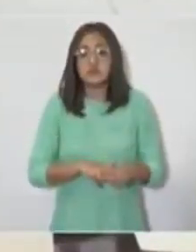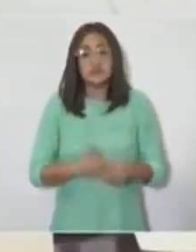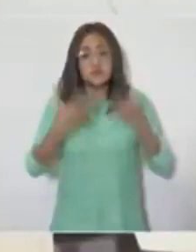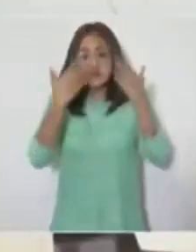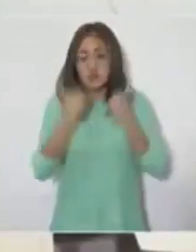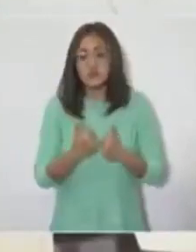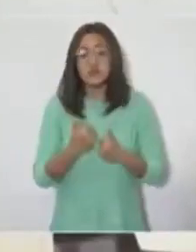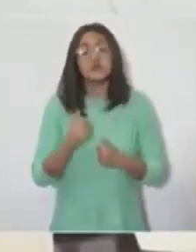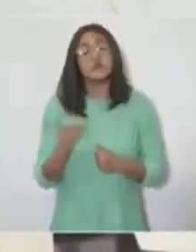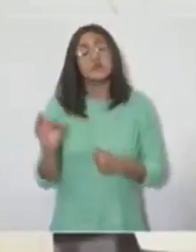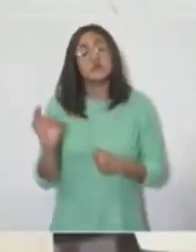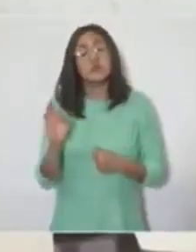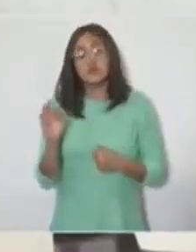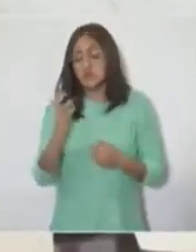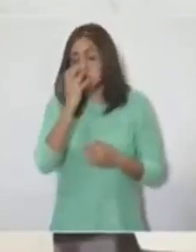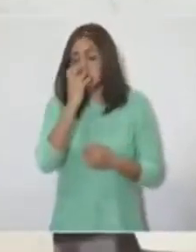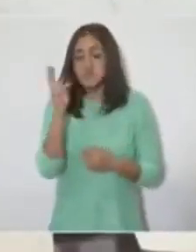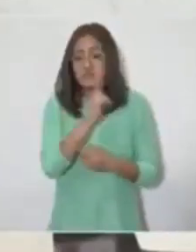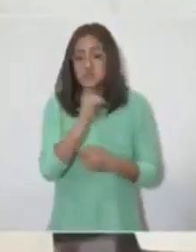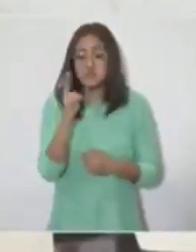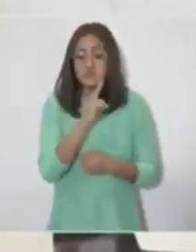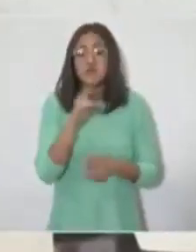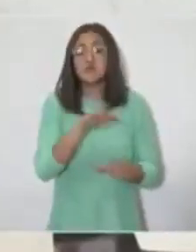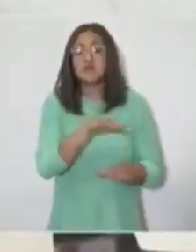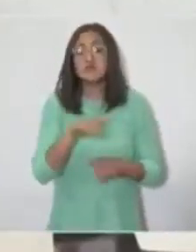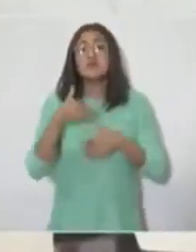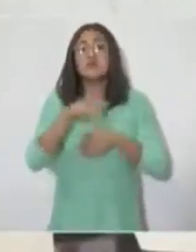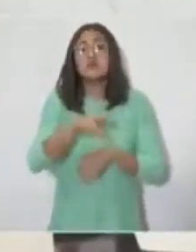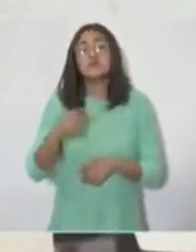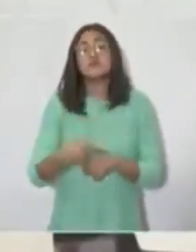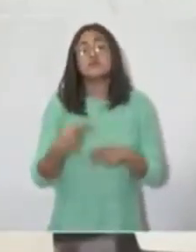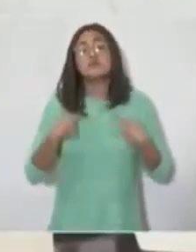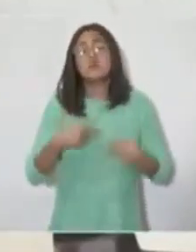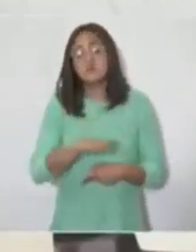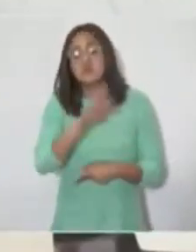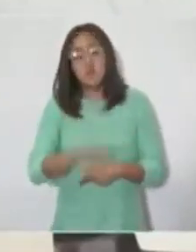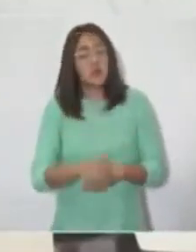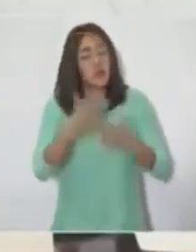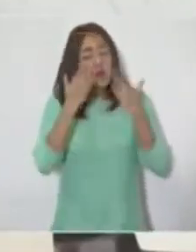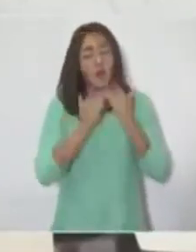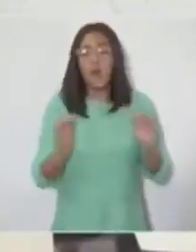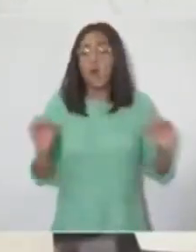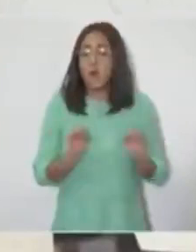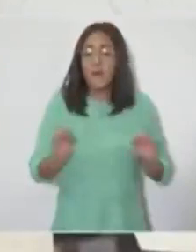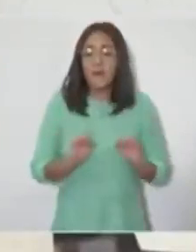No tenemos pacientes intubados. En lo que respecta a las defunciones,